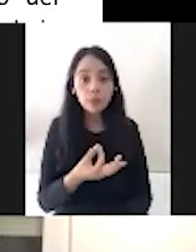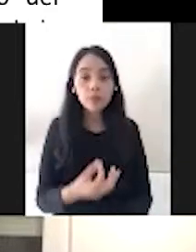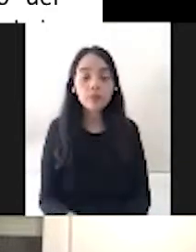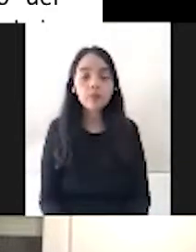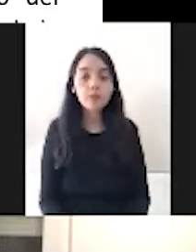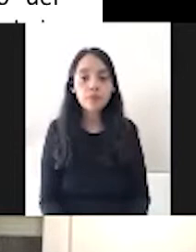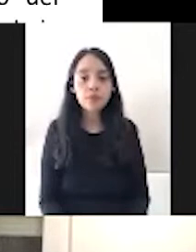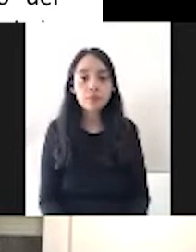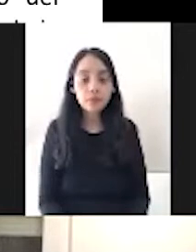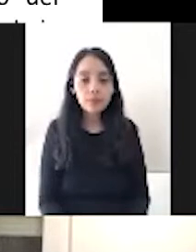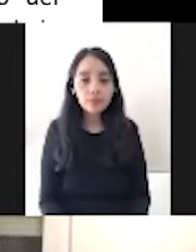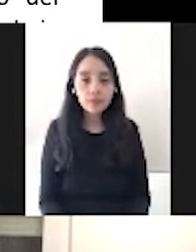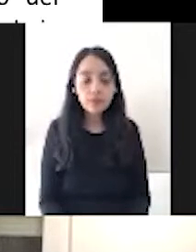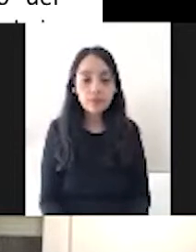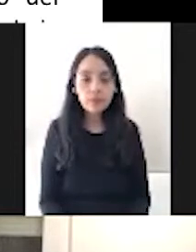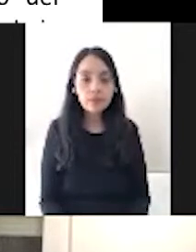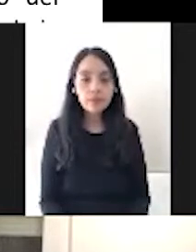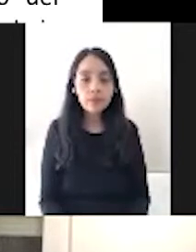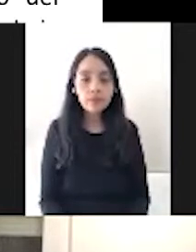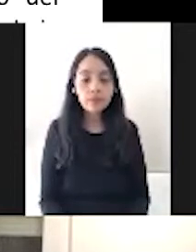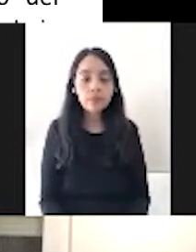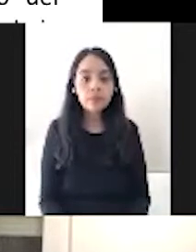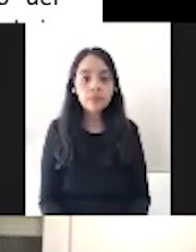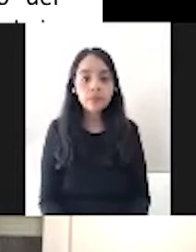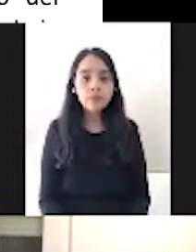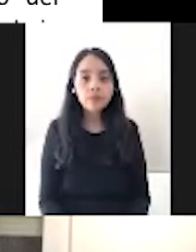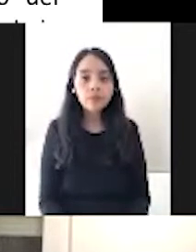que hablamos de estas cuatro